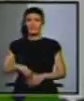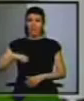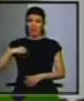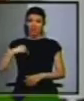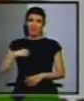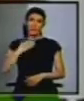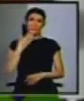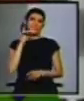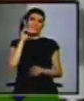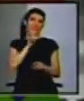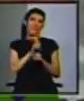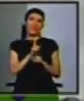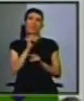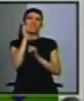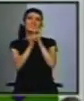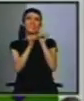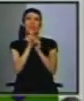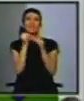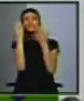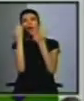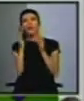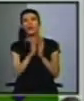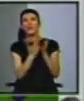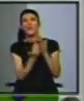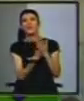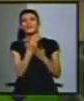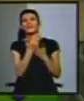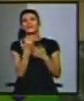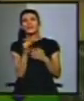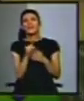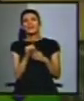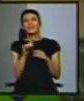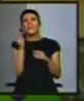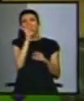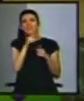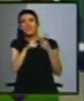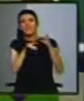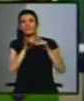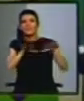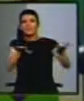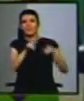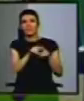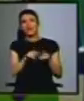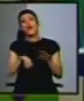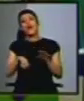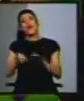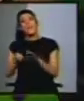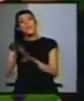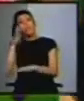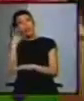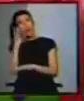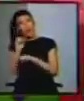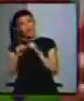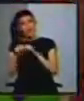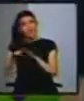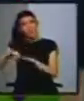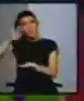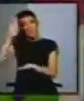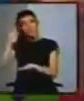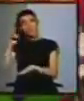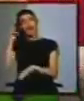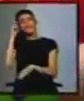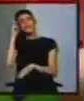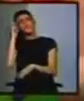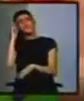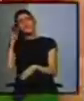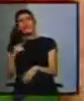las tarjetas online y los saludos a través de las redes sociales. Son los mayores de 40, los nostálgicos, que cada año